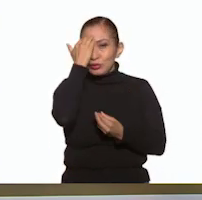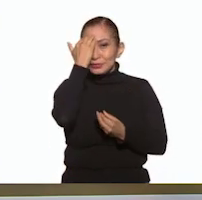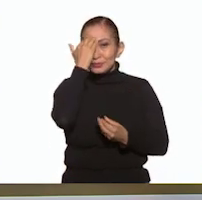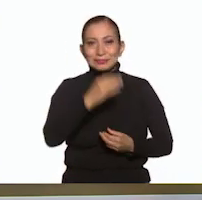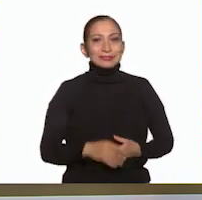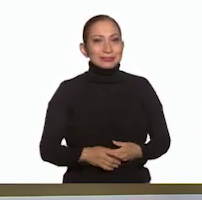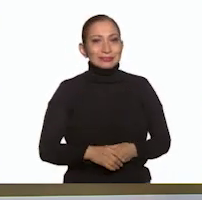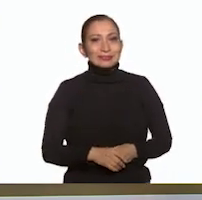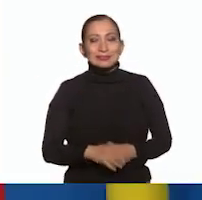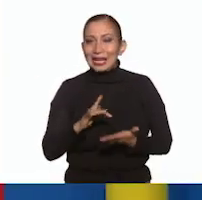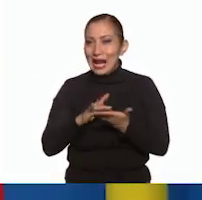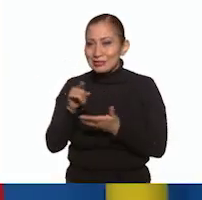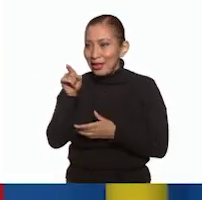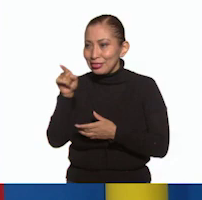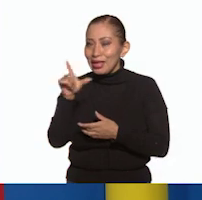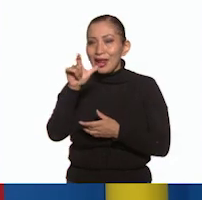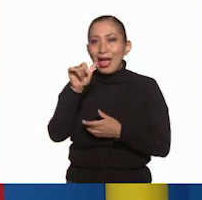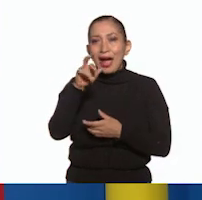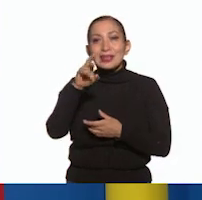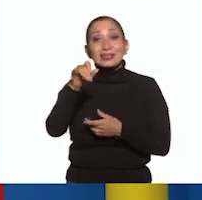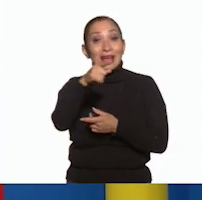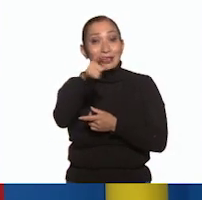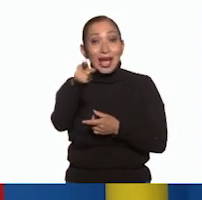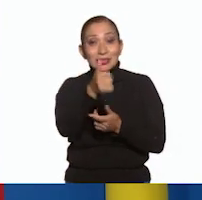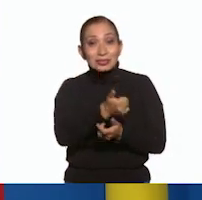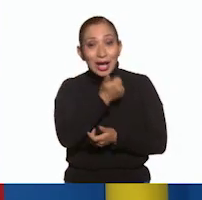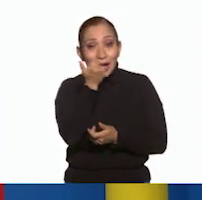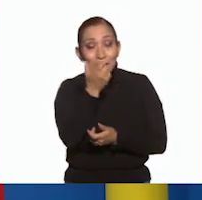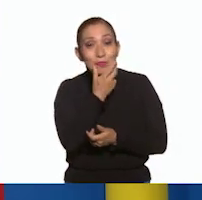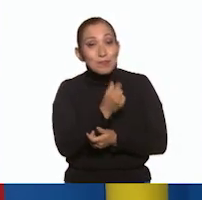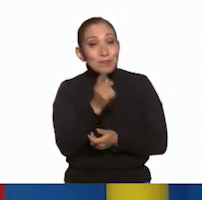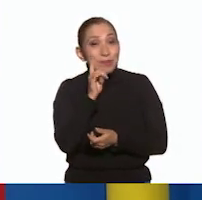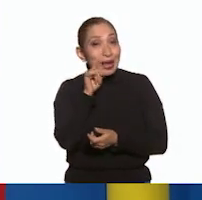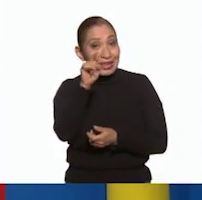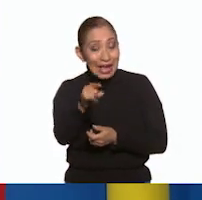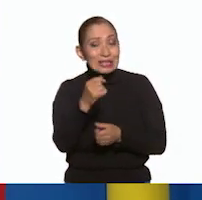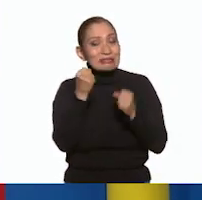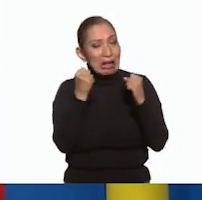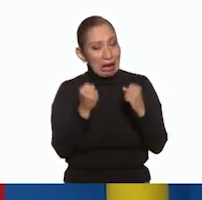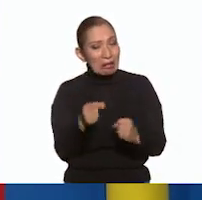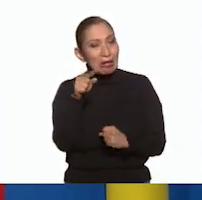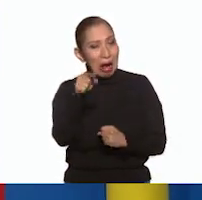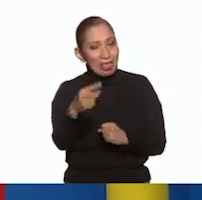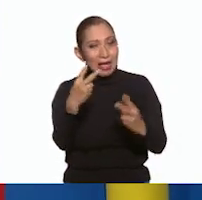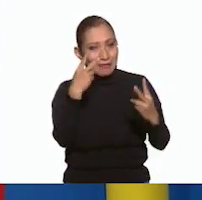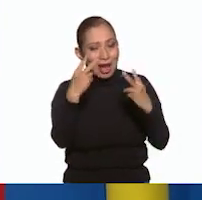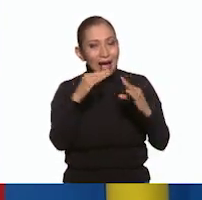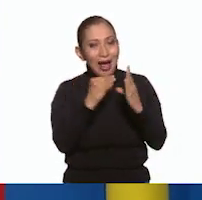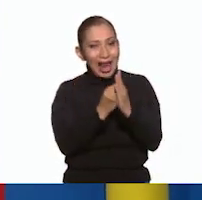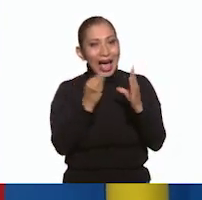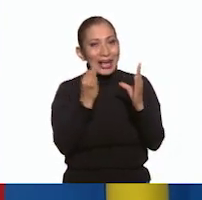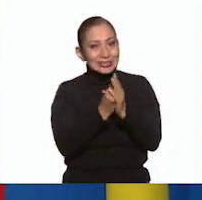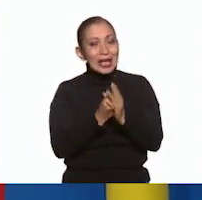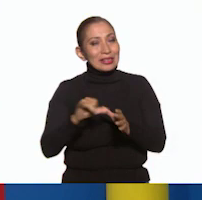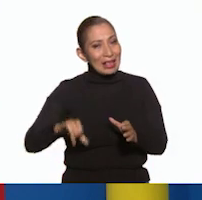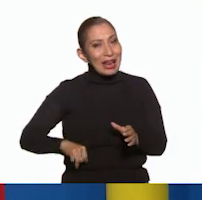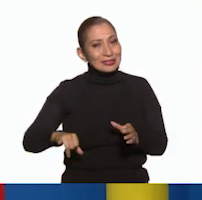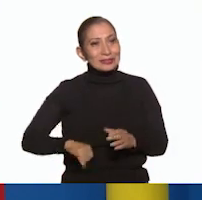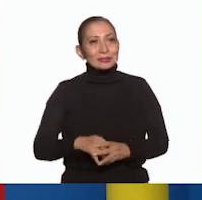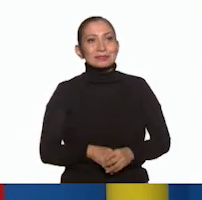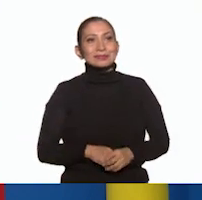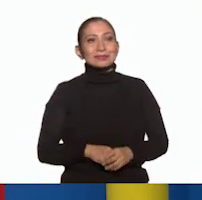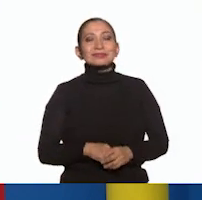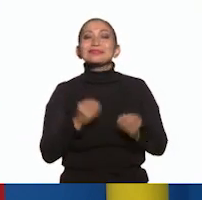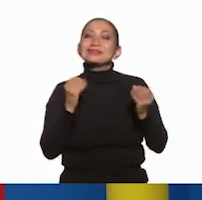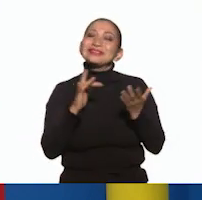conocimientos. Gracias a ti, Larisa, y a los alumnos y a las alumnas que seguramente siguieron la clase con tanto interés como tú.